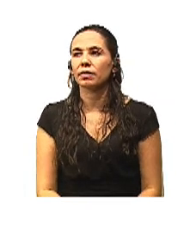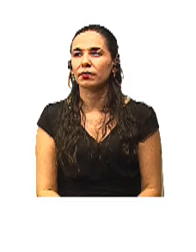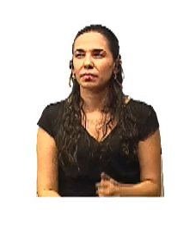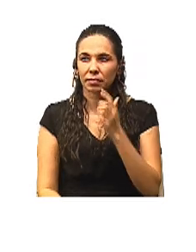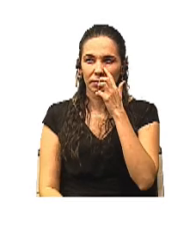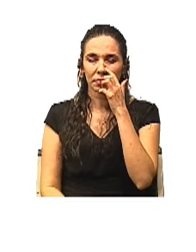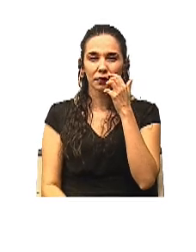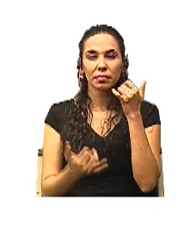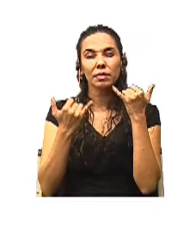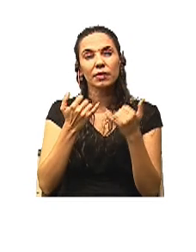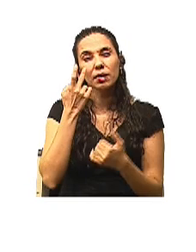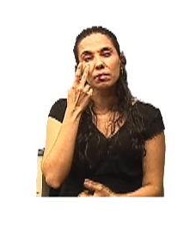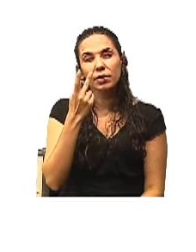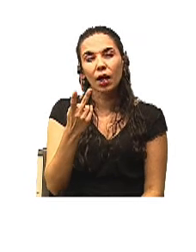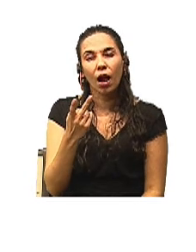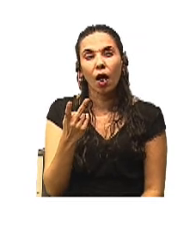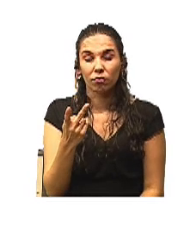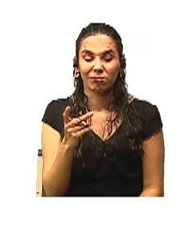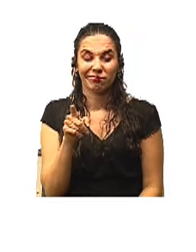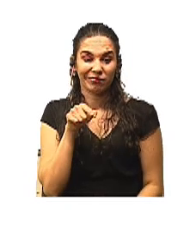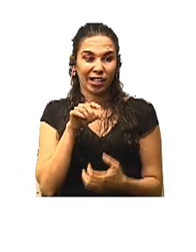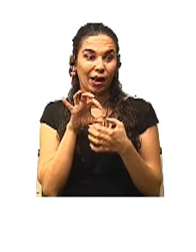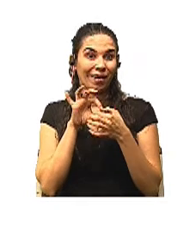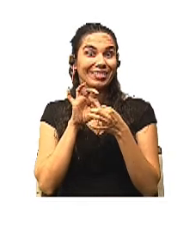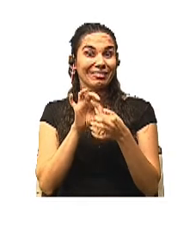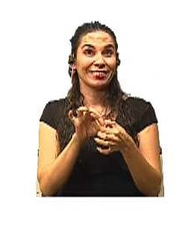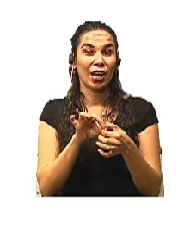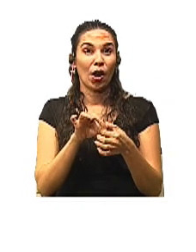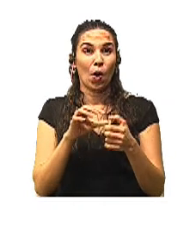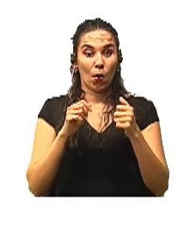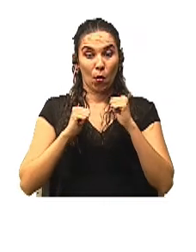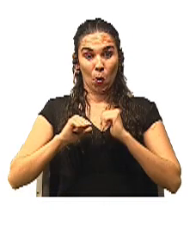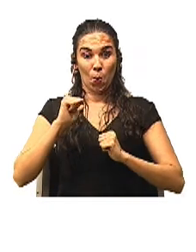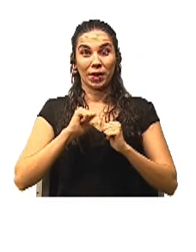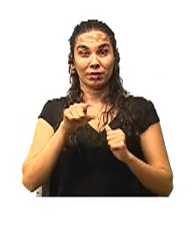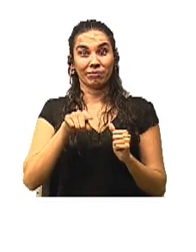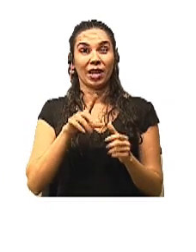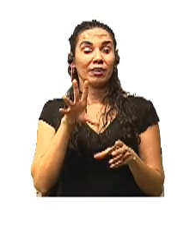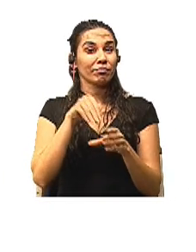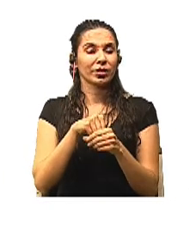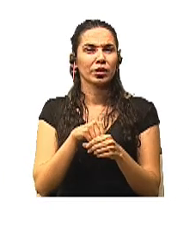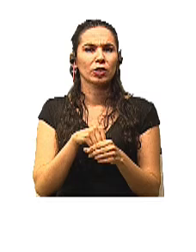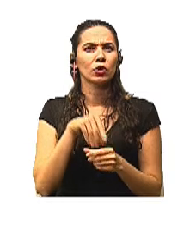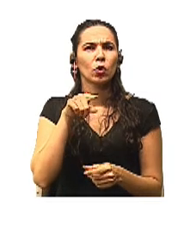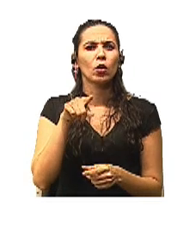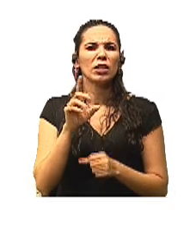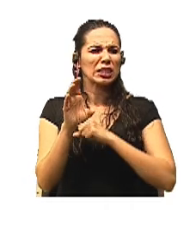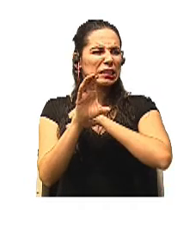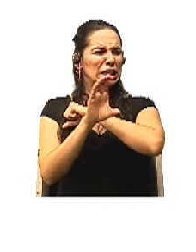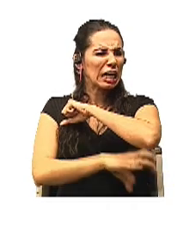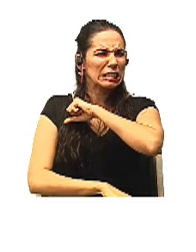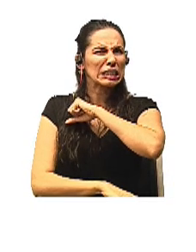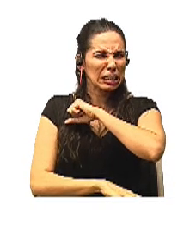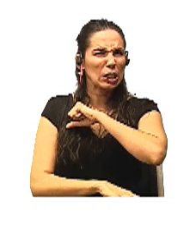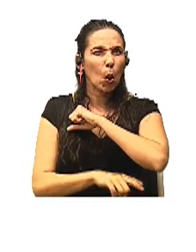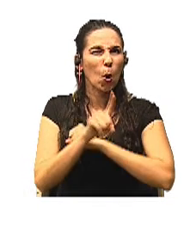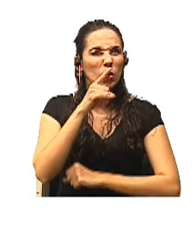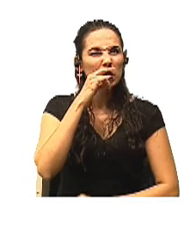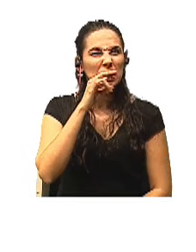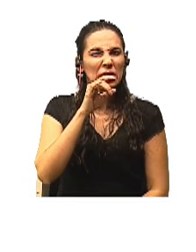Veamos ahora una obra a la que hace referencia. ¿Recuerdan un ejemplo de castigo en donde un